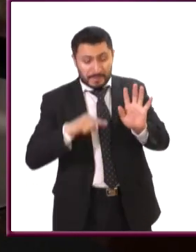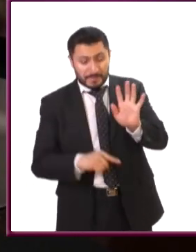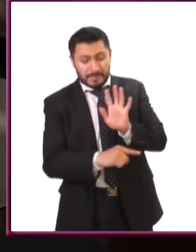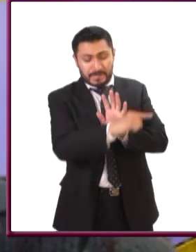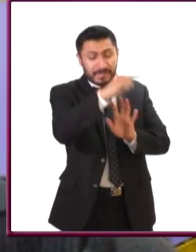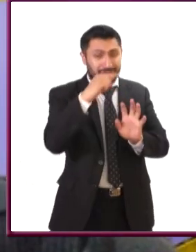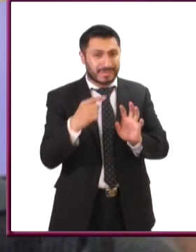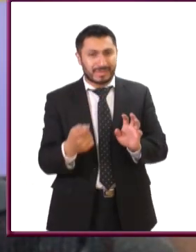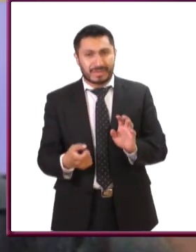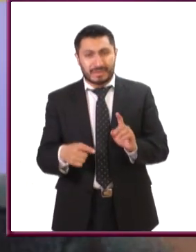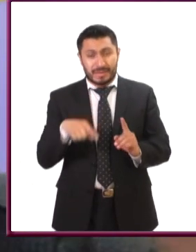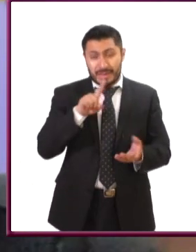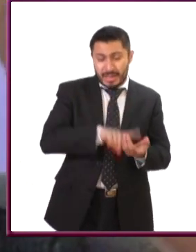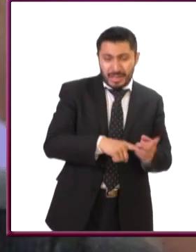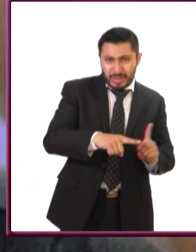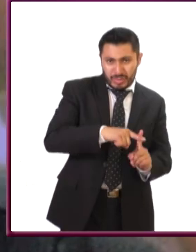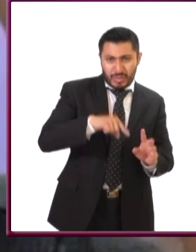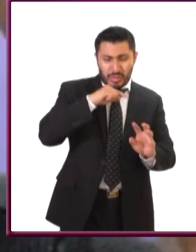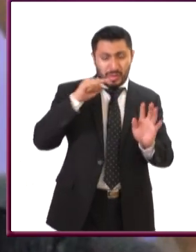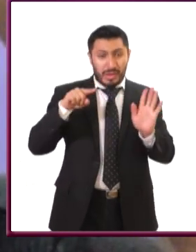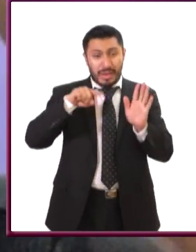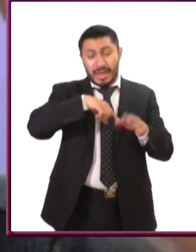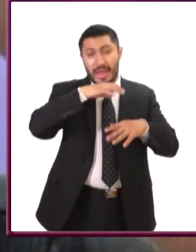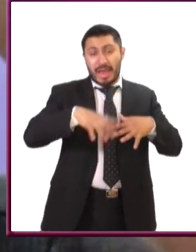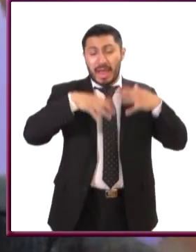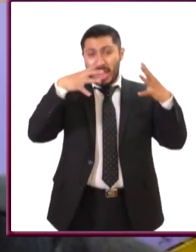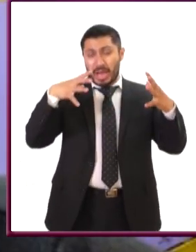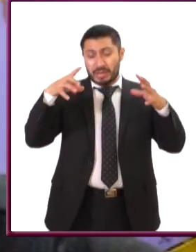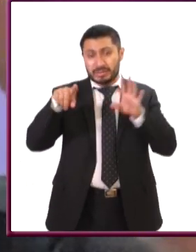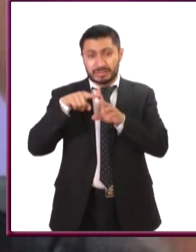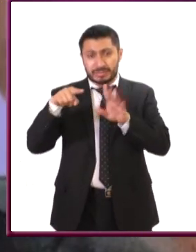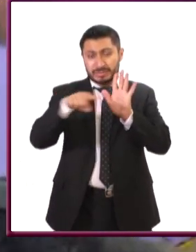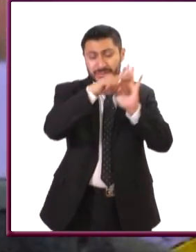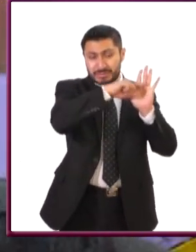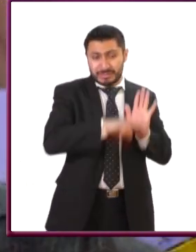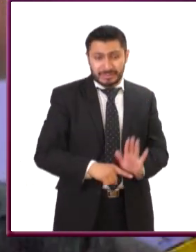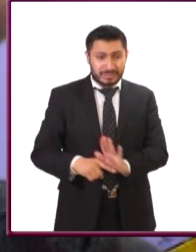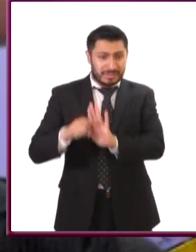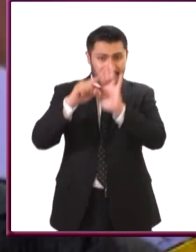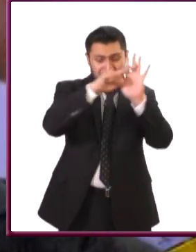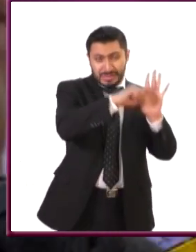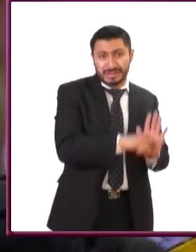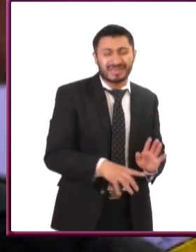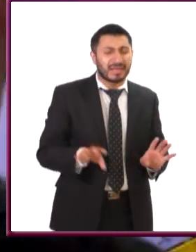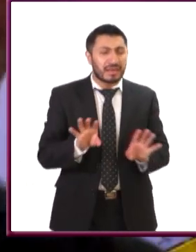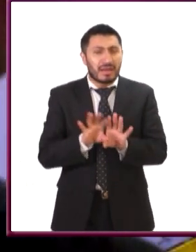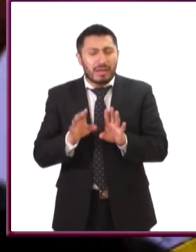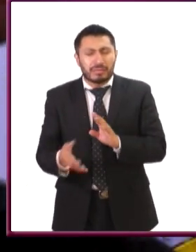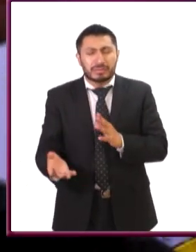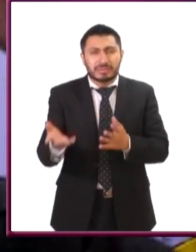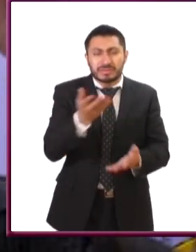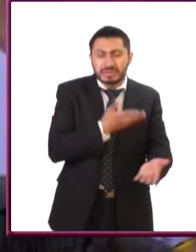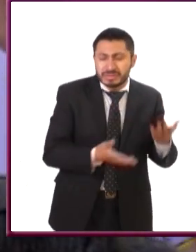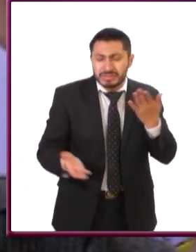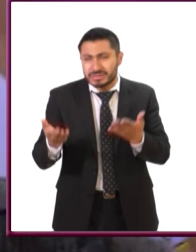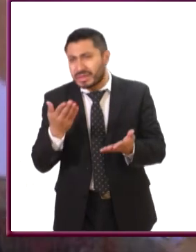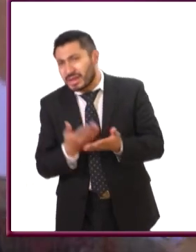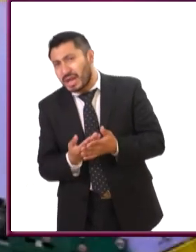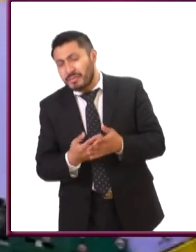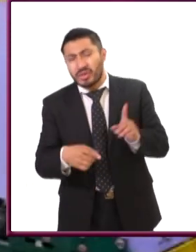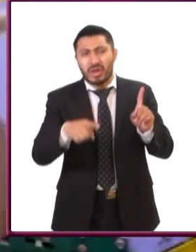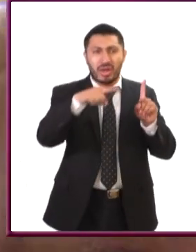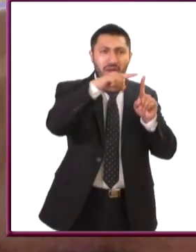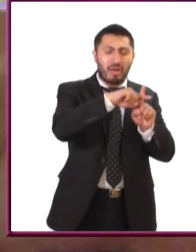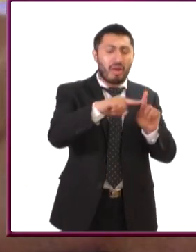electromagnética. Y actualmente sabemos que la fuerza electromagnética se transmite por el intercambio de fotones, ¿sí? Entre